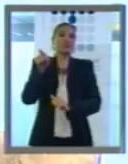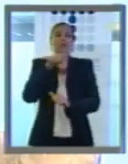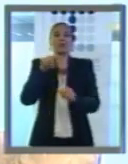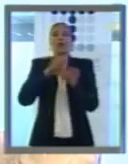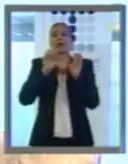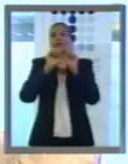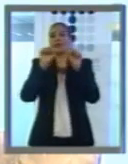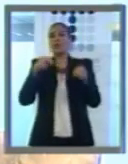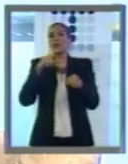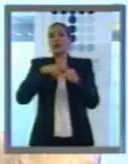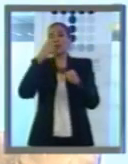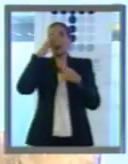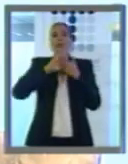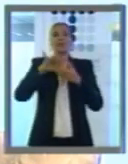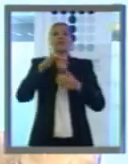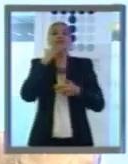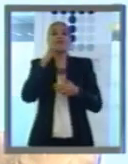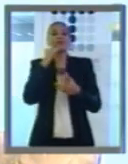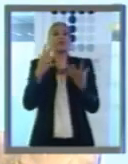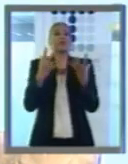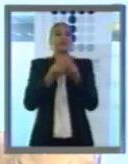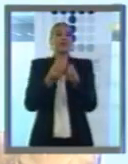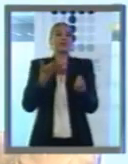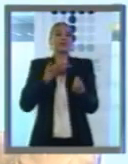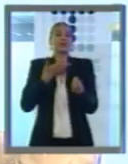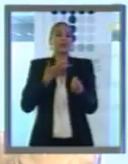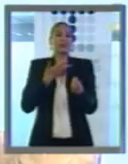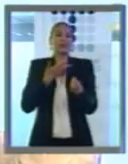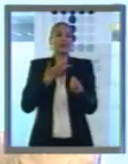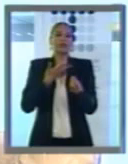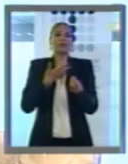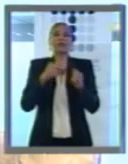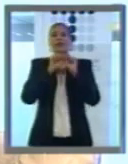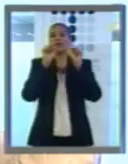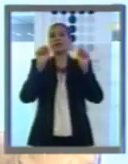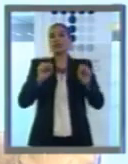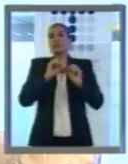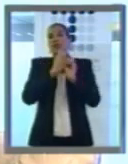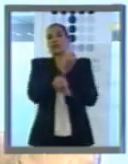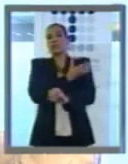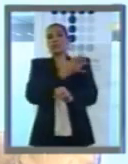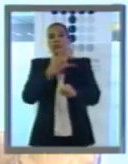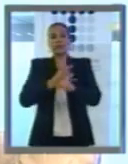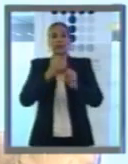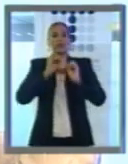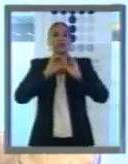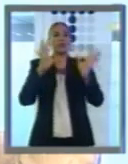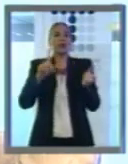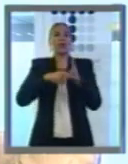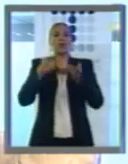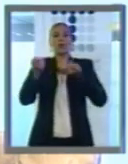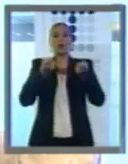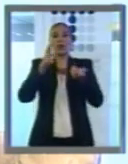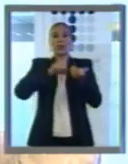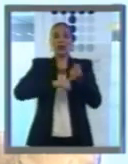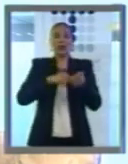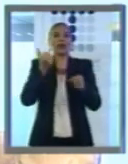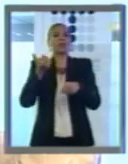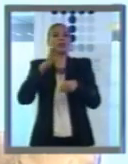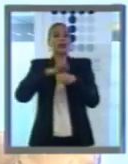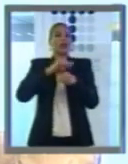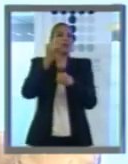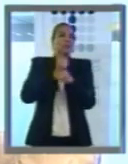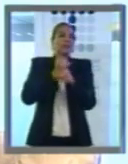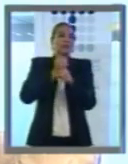Nacional Anticorrupción se integran el sistema de transparencia, el control interno, la fiscalización, la administración,